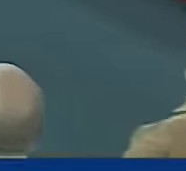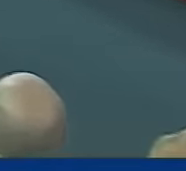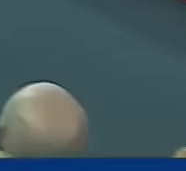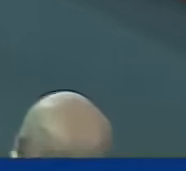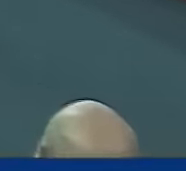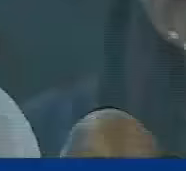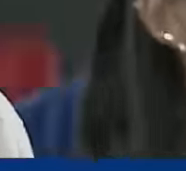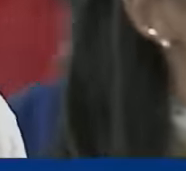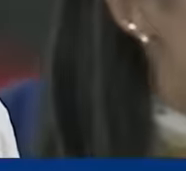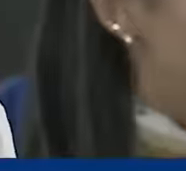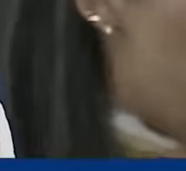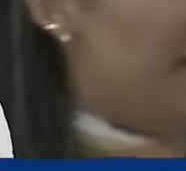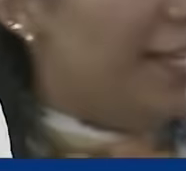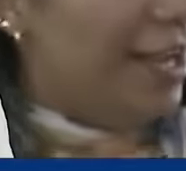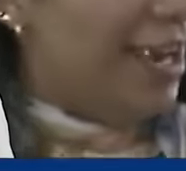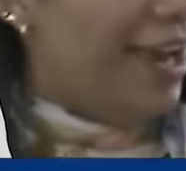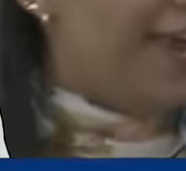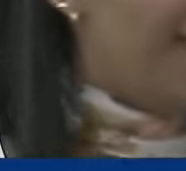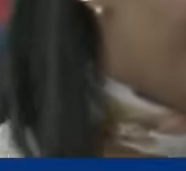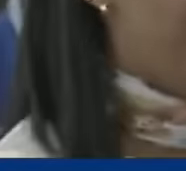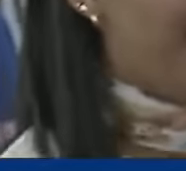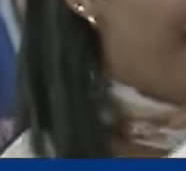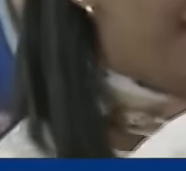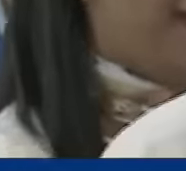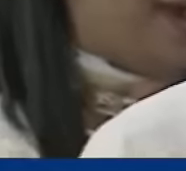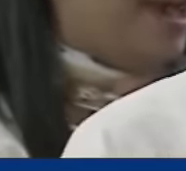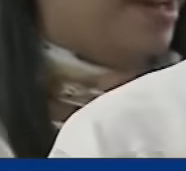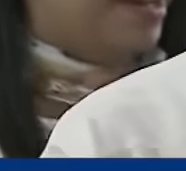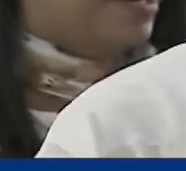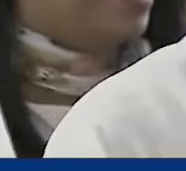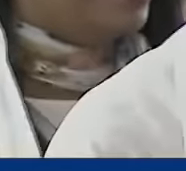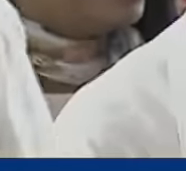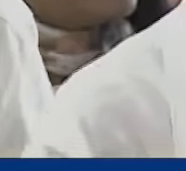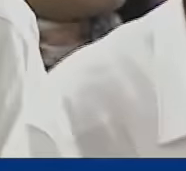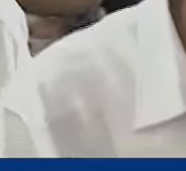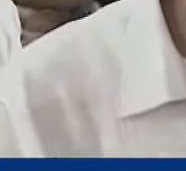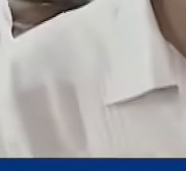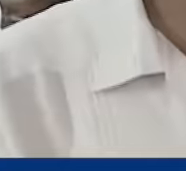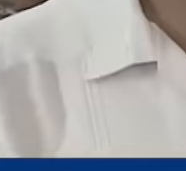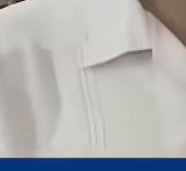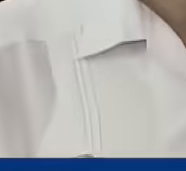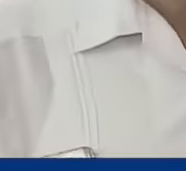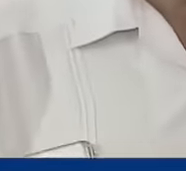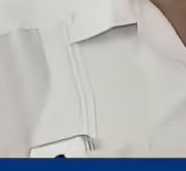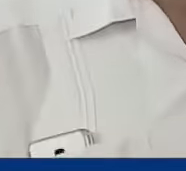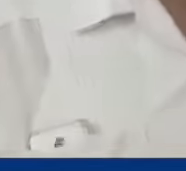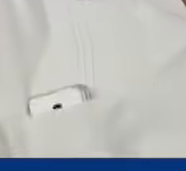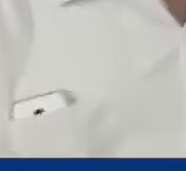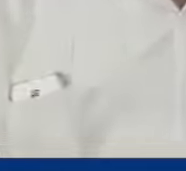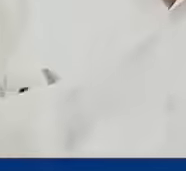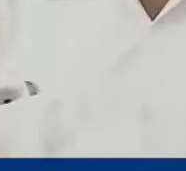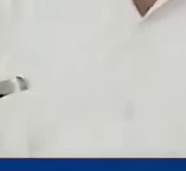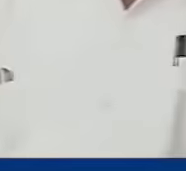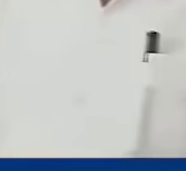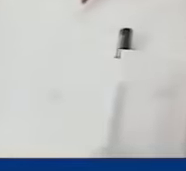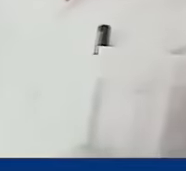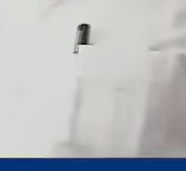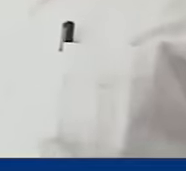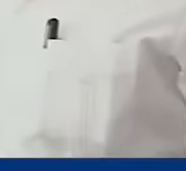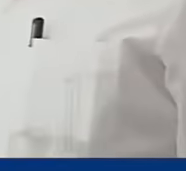número 32 en 25 años de revolución, y esa oportunidad que han tenido los